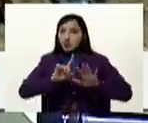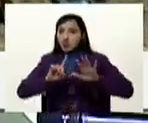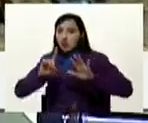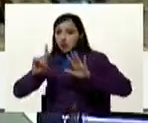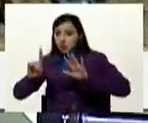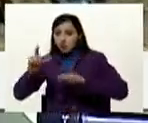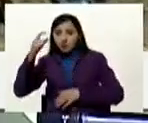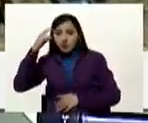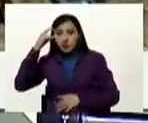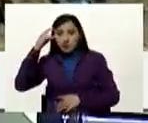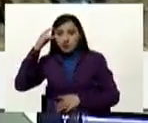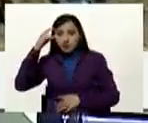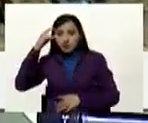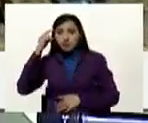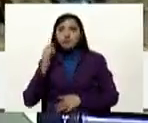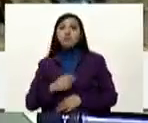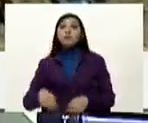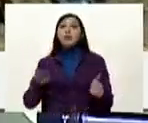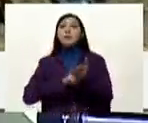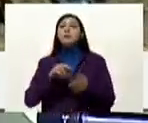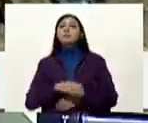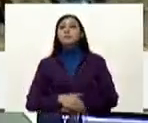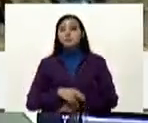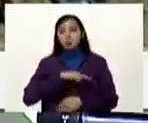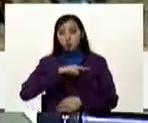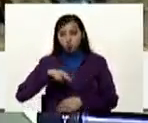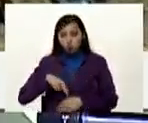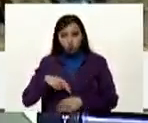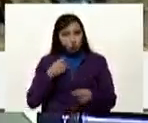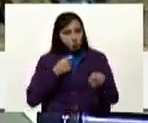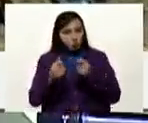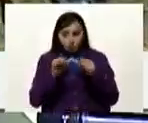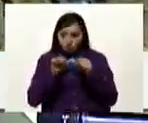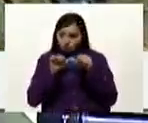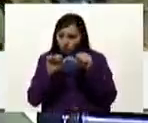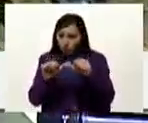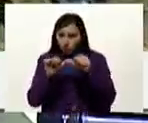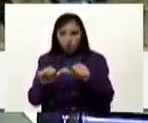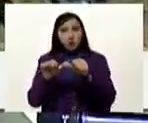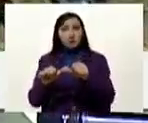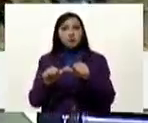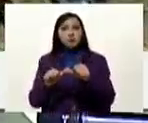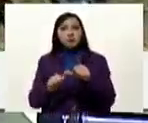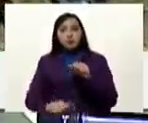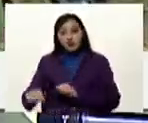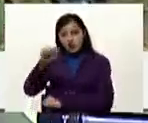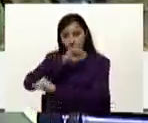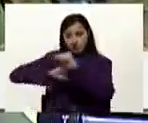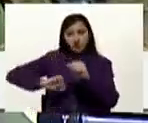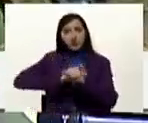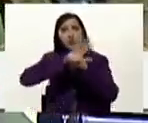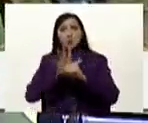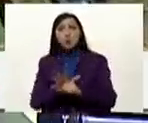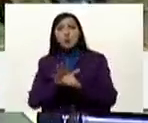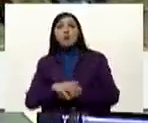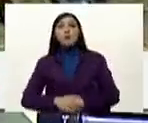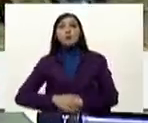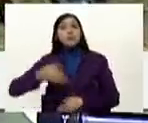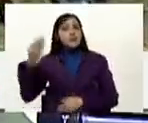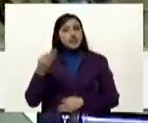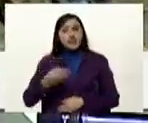561 días. Y nosotros no hemos aflojado ni un ápice, jamás. Siempre hemos estado